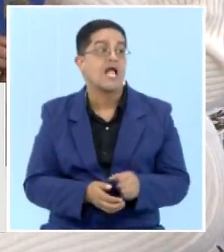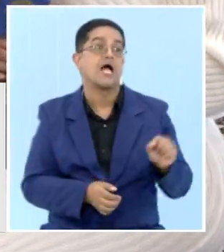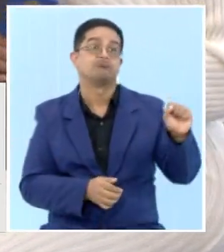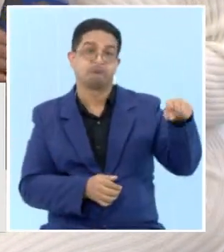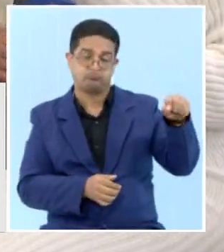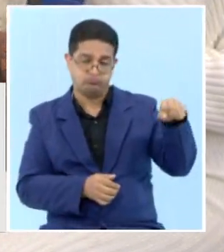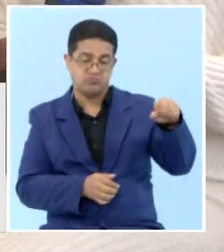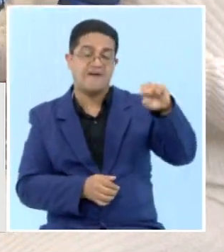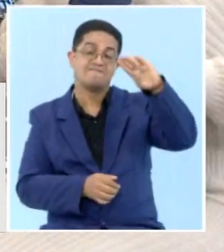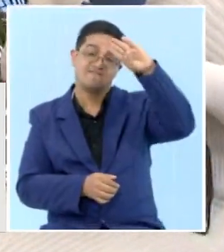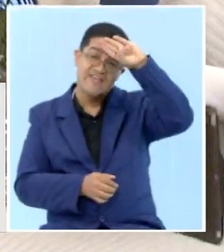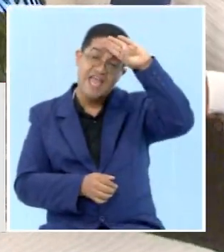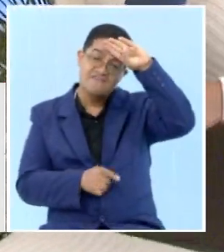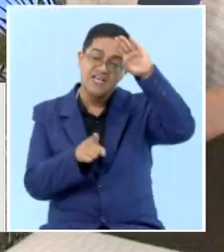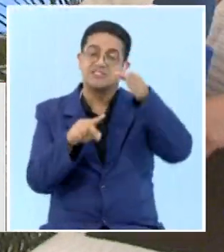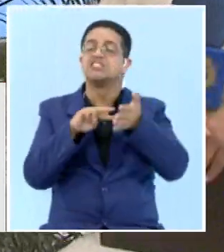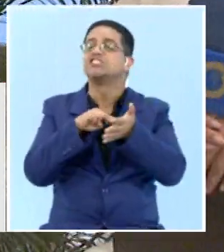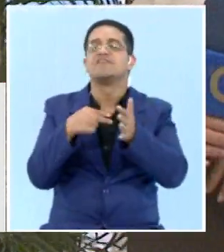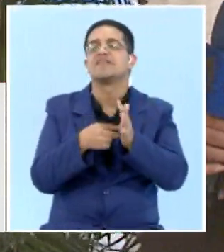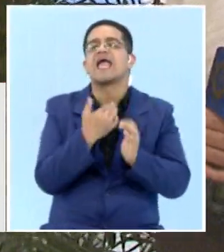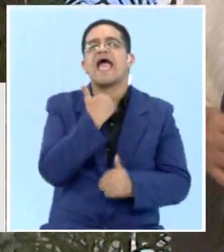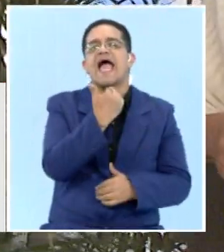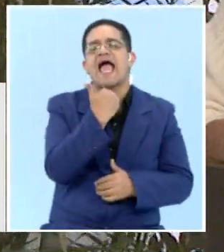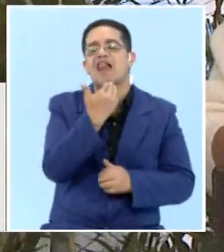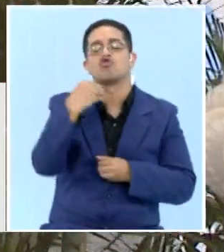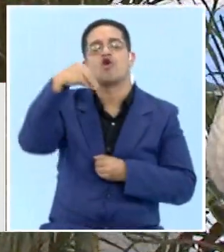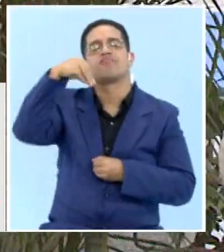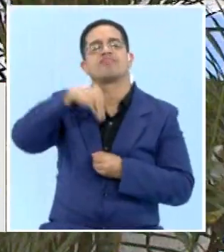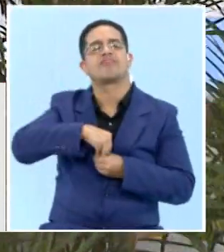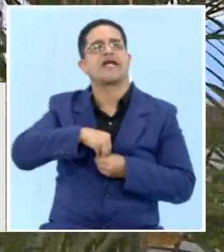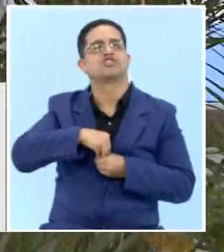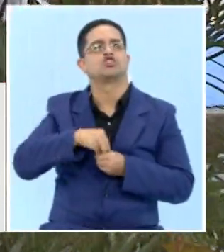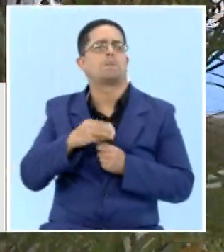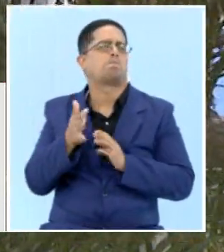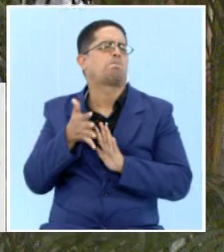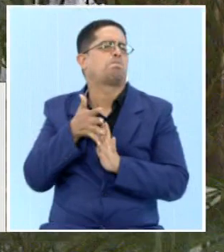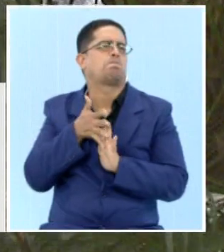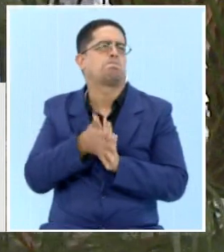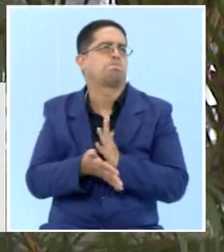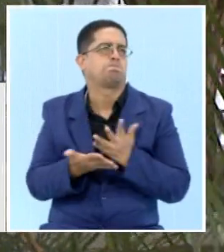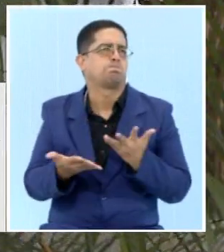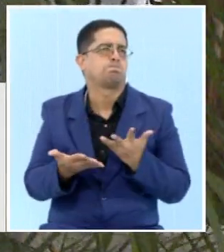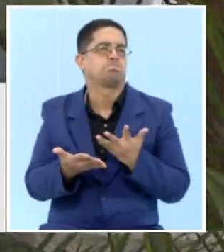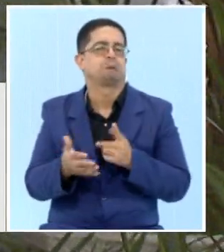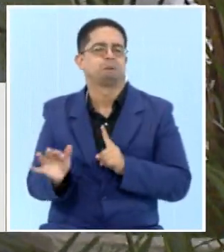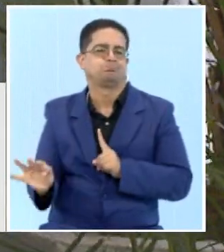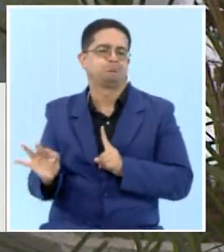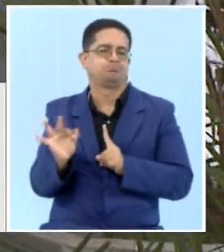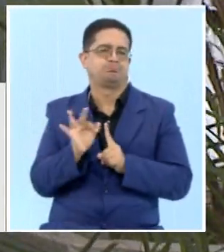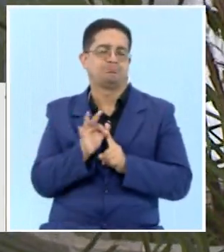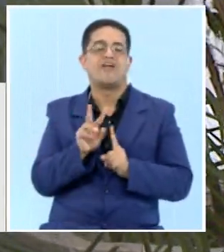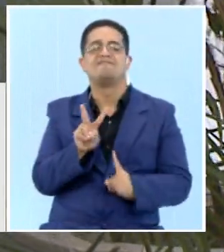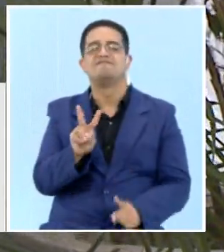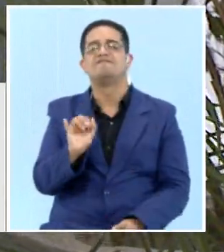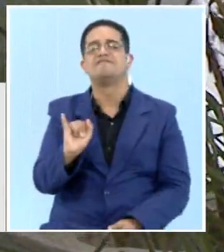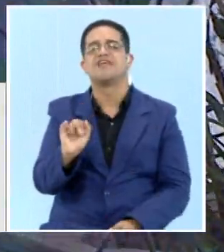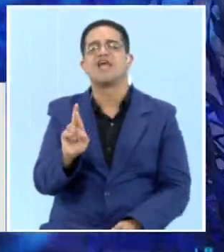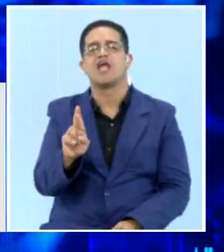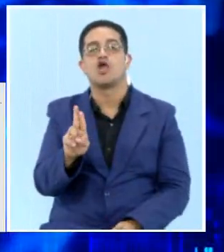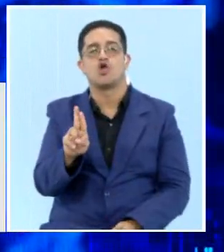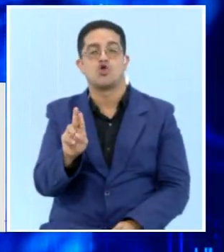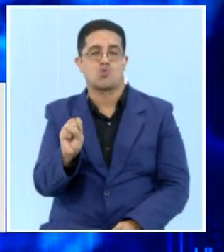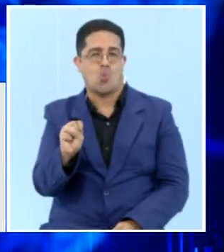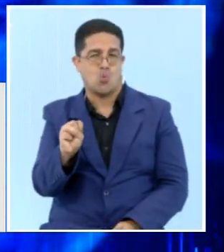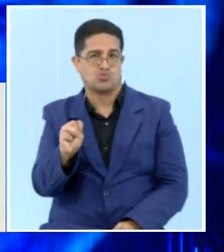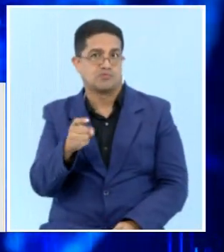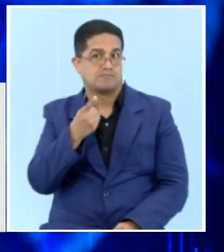síntoma de que algo está pasando, generalmente asociado, como desde el punto de vista infeccioso, los virus son, digamos, los más